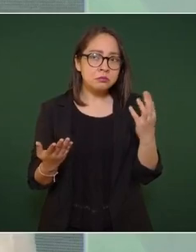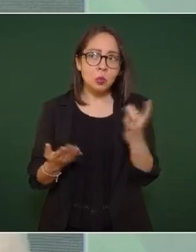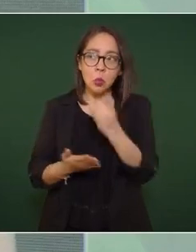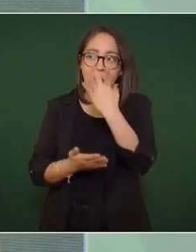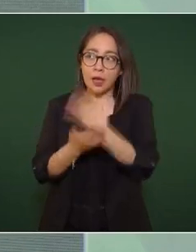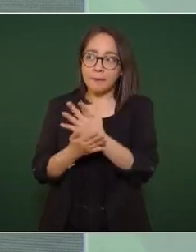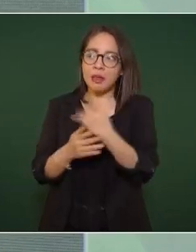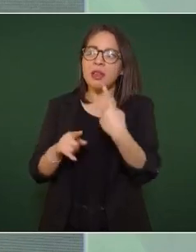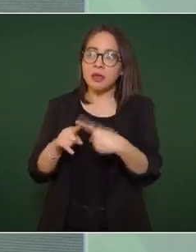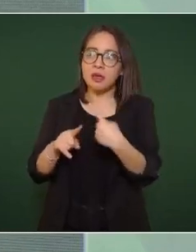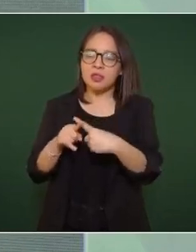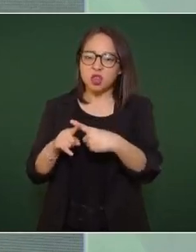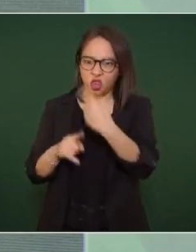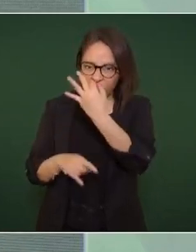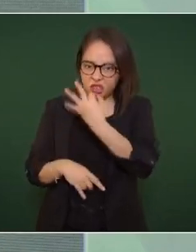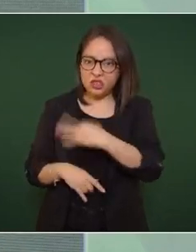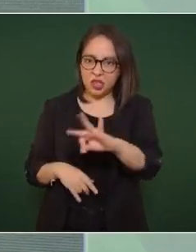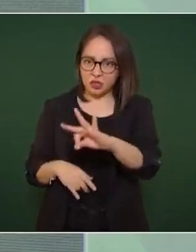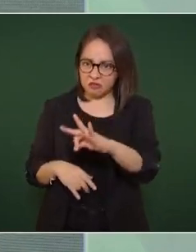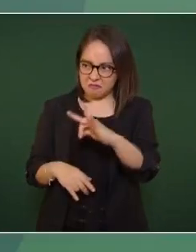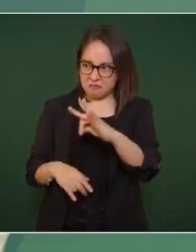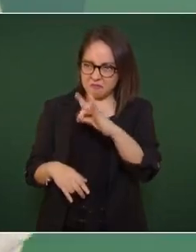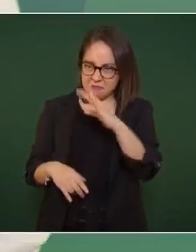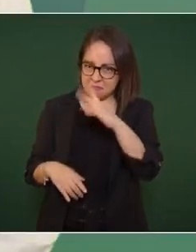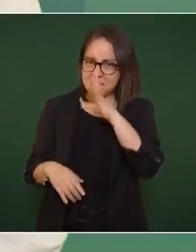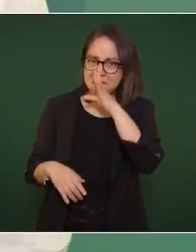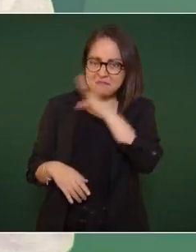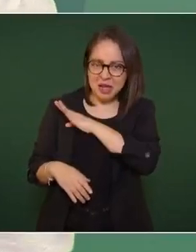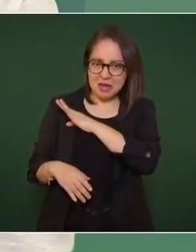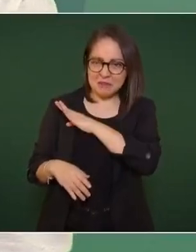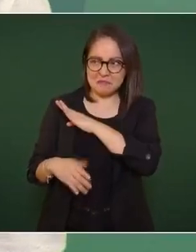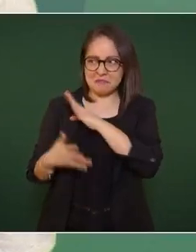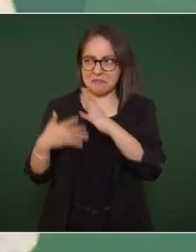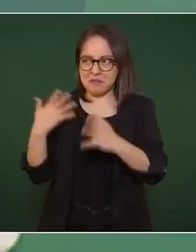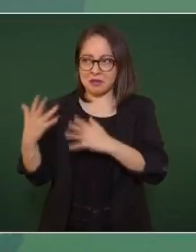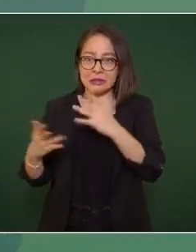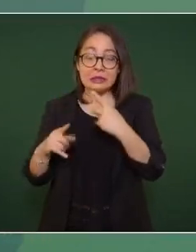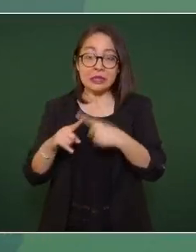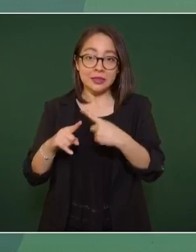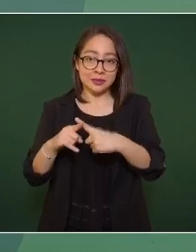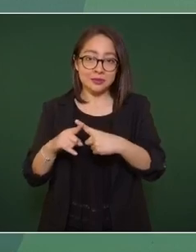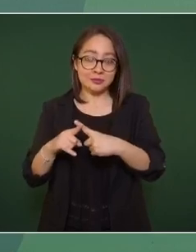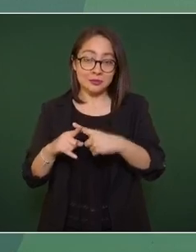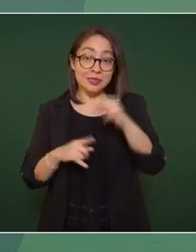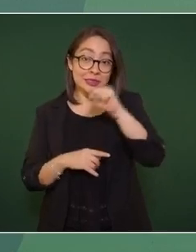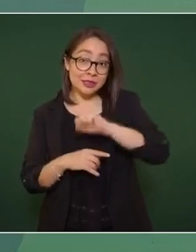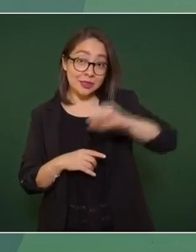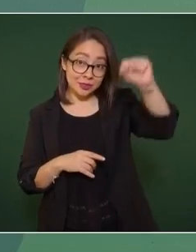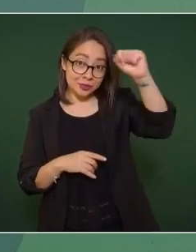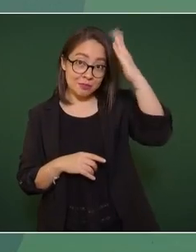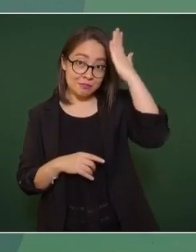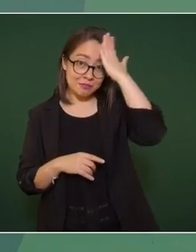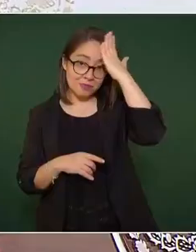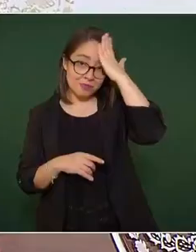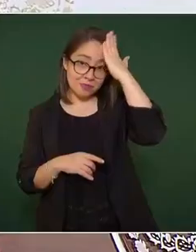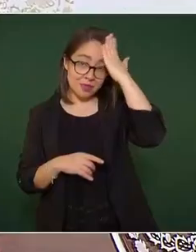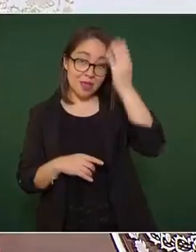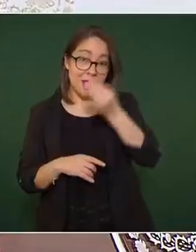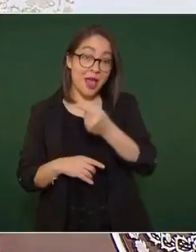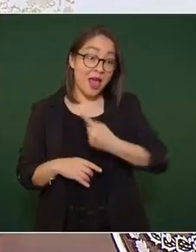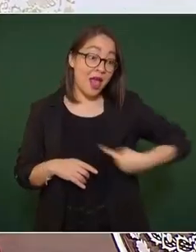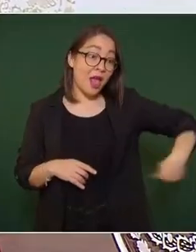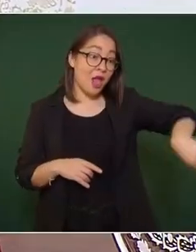líderes sindicales de antes, de Minatitlán, que no nos